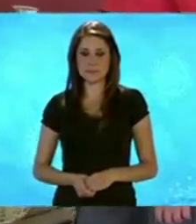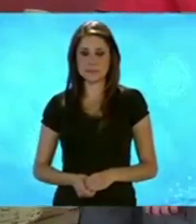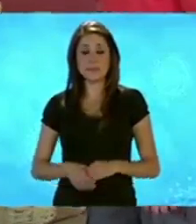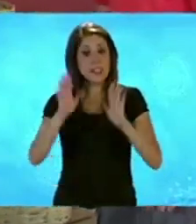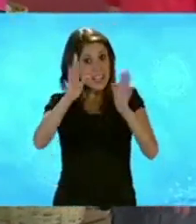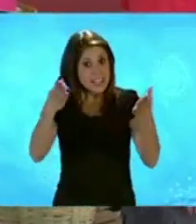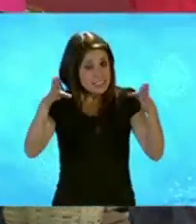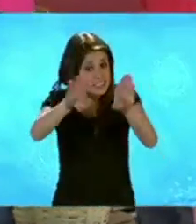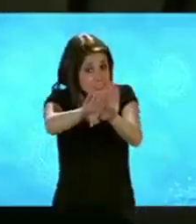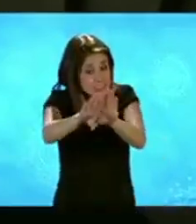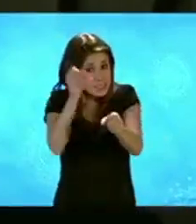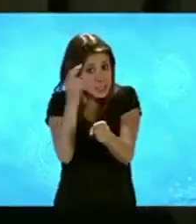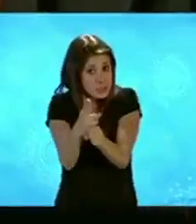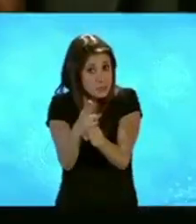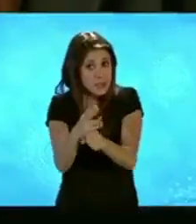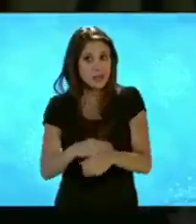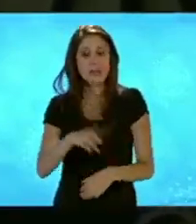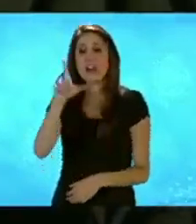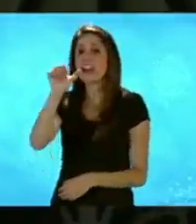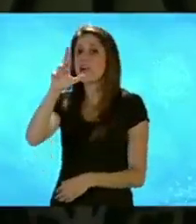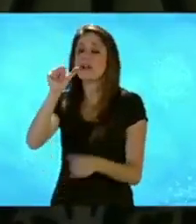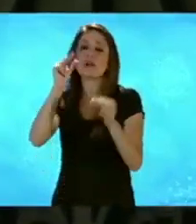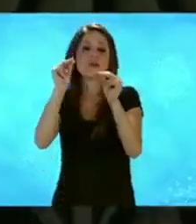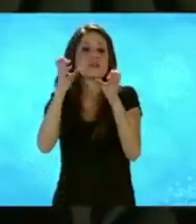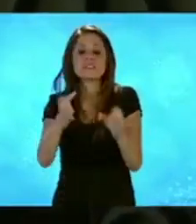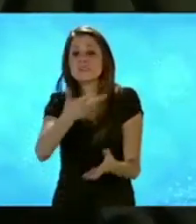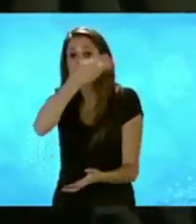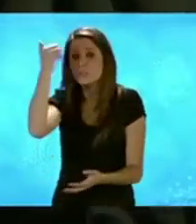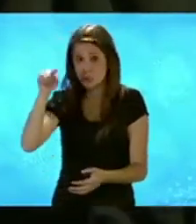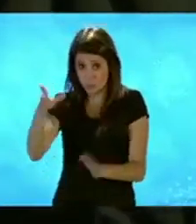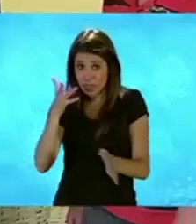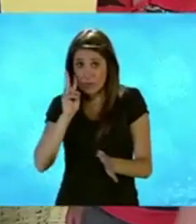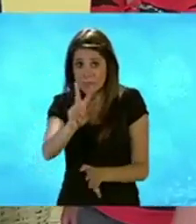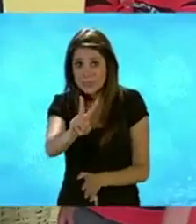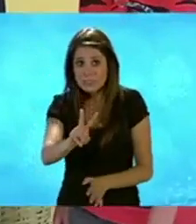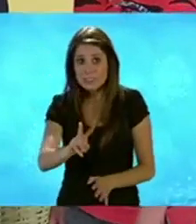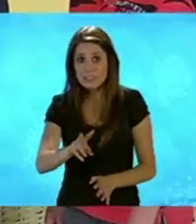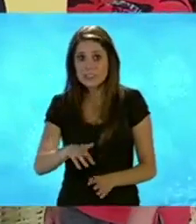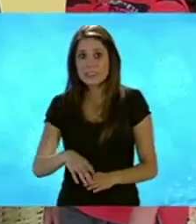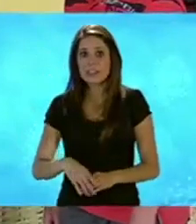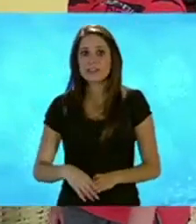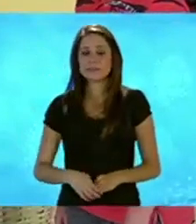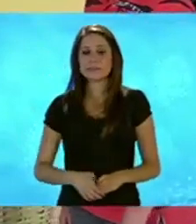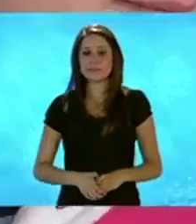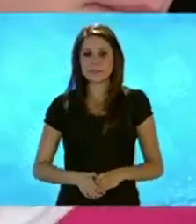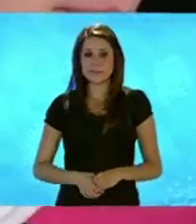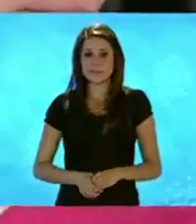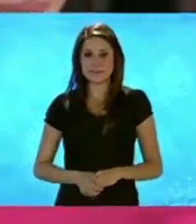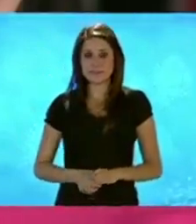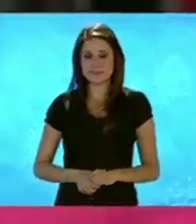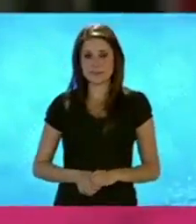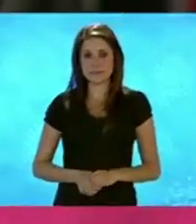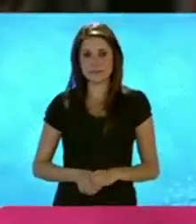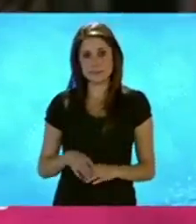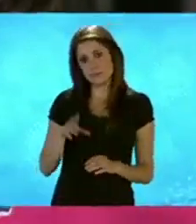¿Qué ya va a cerrar? Es que Laura no aparece. ¿Ustedes no la han visto?